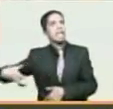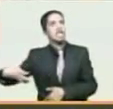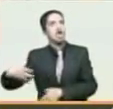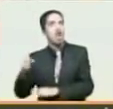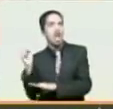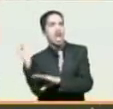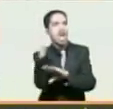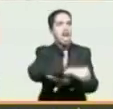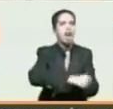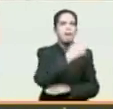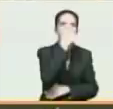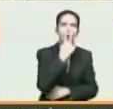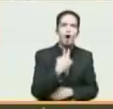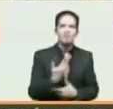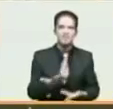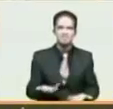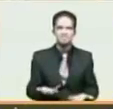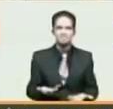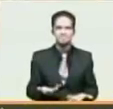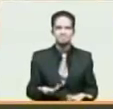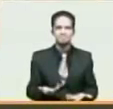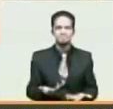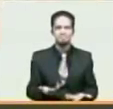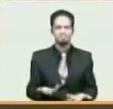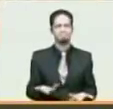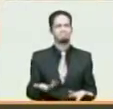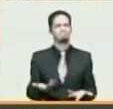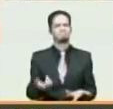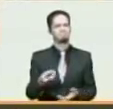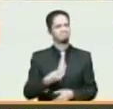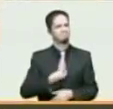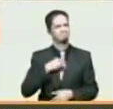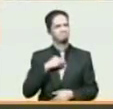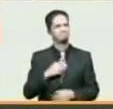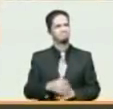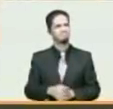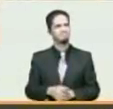O sea que 40 votos de pobre es el equivalente a un voto de rico. Eso es lo que ellos quisieran.